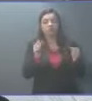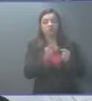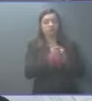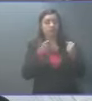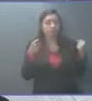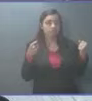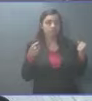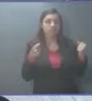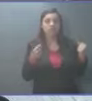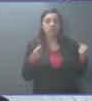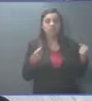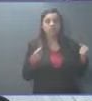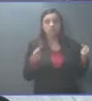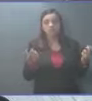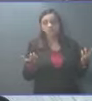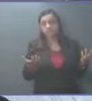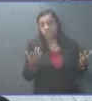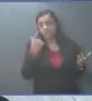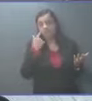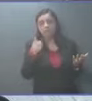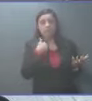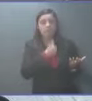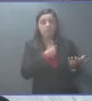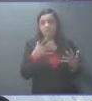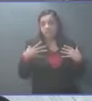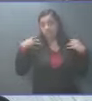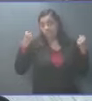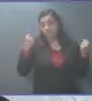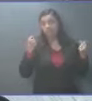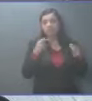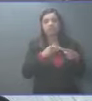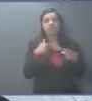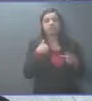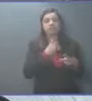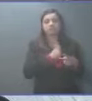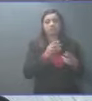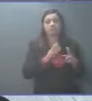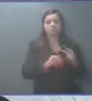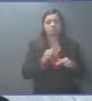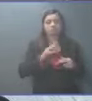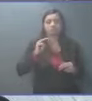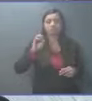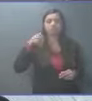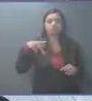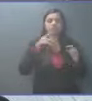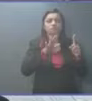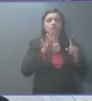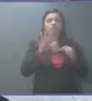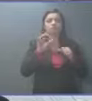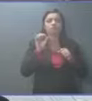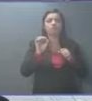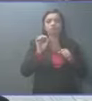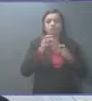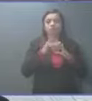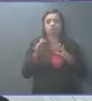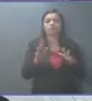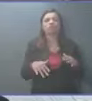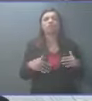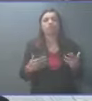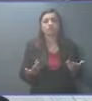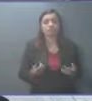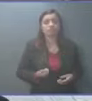millones por parte del Ministerio de Salud y por parte del Ministerio de Obras Públicas, 65 punto millones. ¿Por qué lo